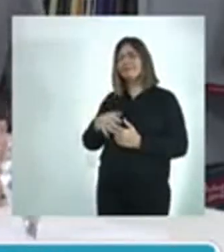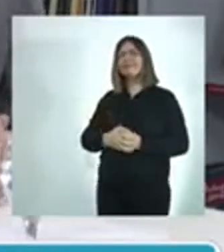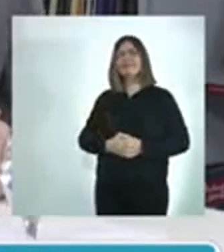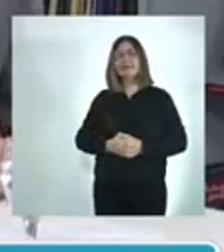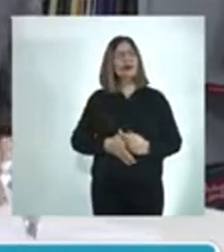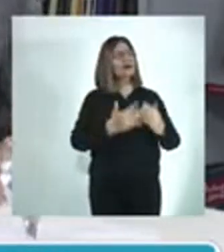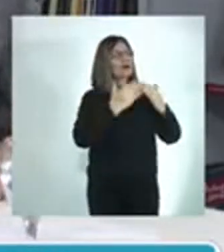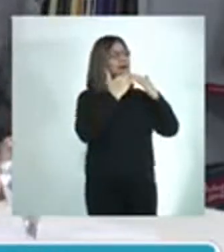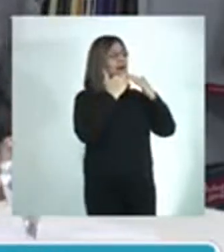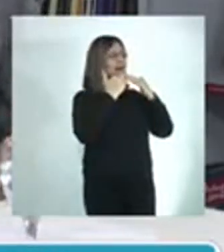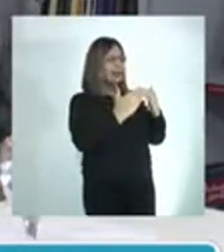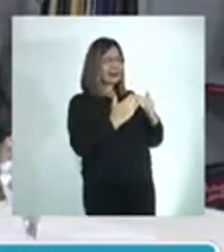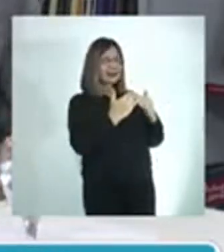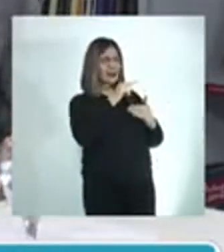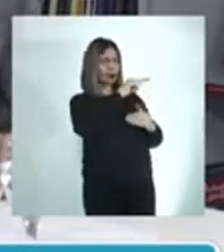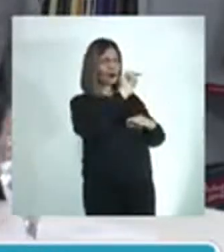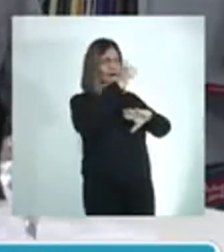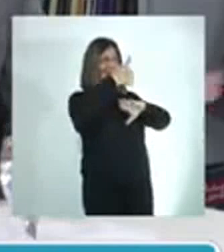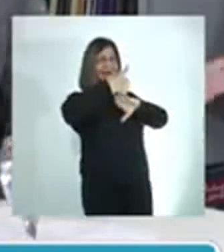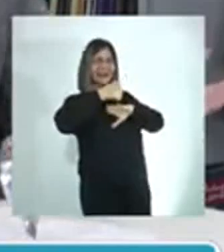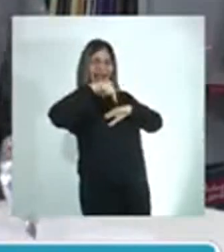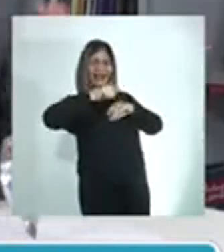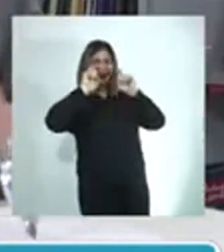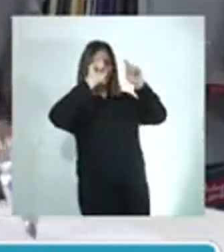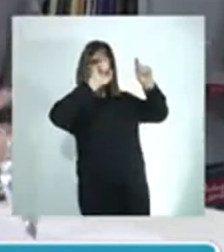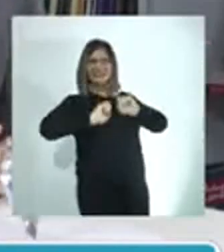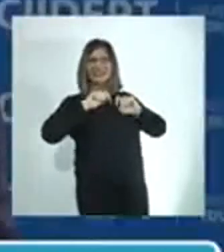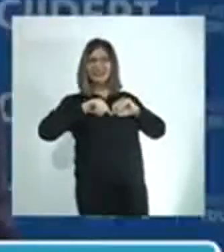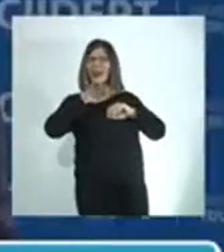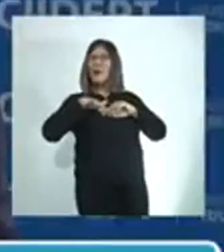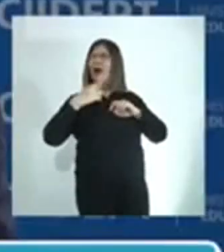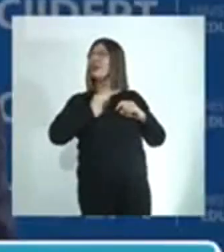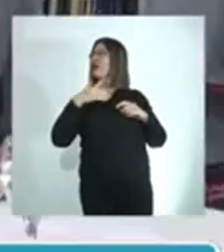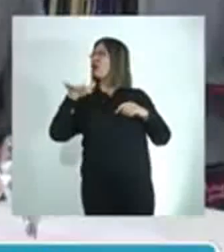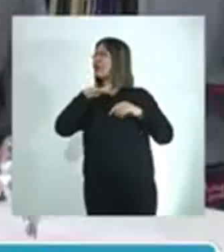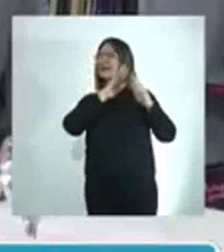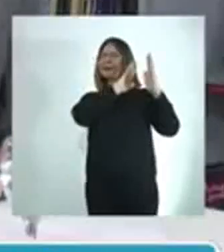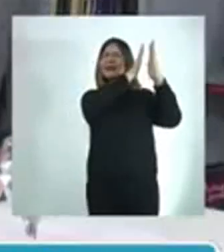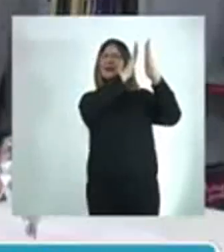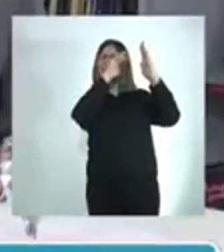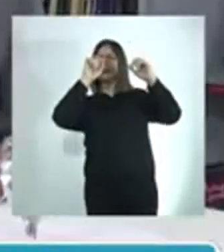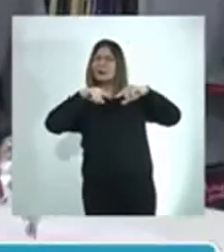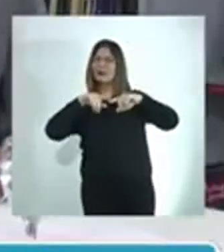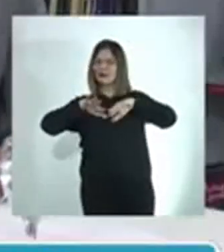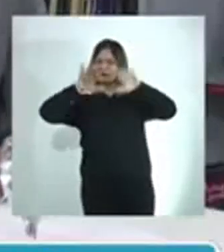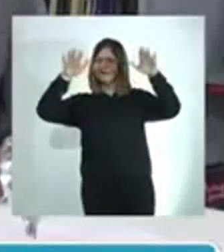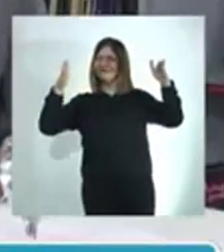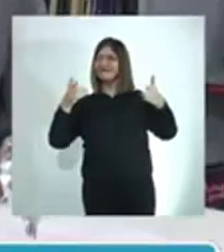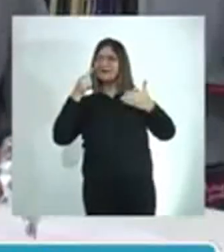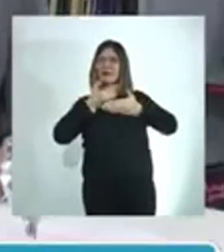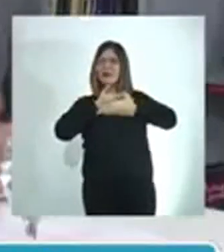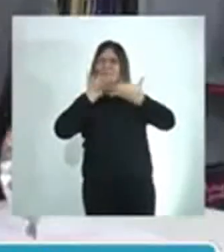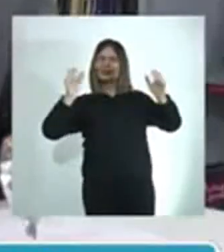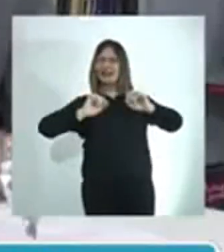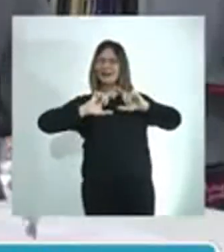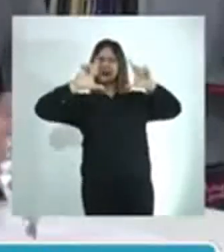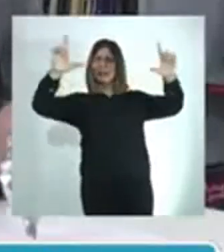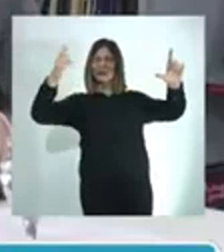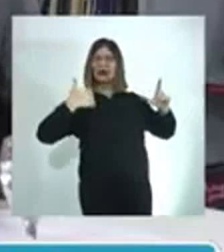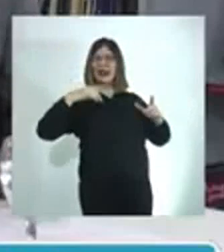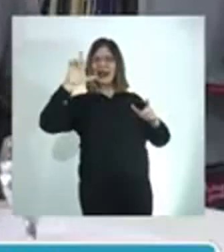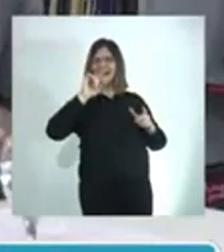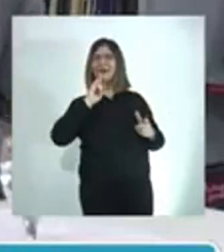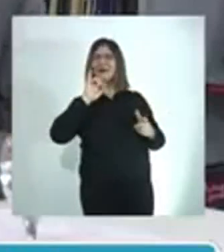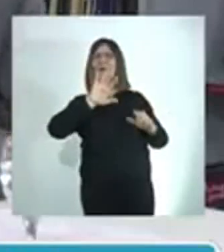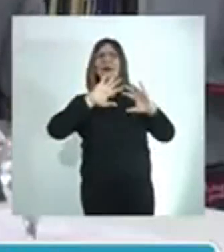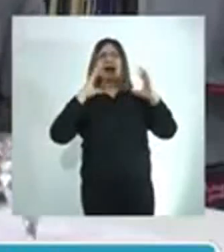agradecerle, gobernador, por venir a nuestro estudio. Acá estamos en la biblioteca del CIDEP para poder llegar a toda la Argentina, a toda la